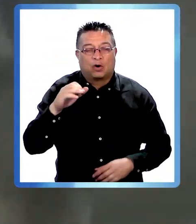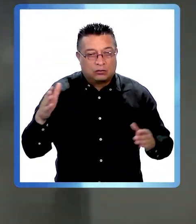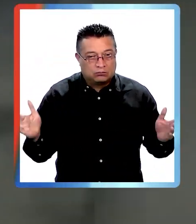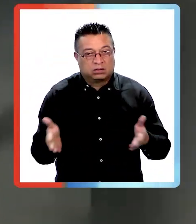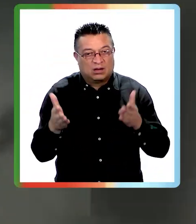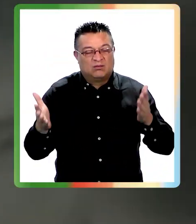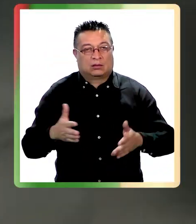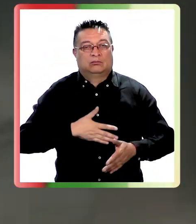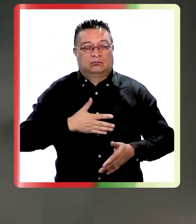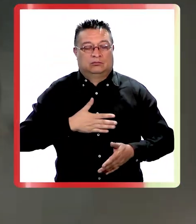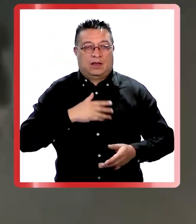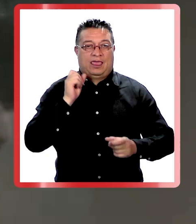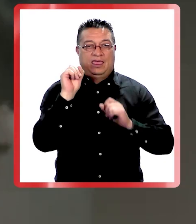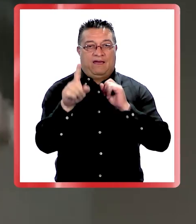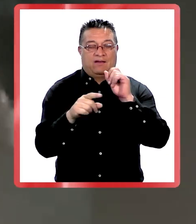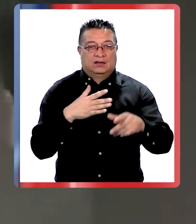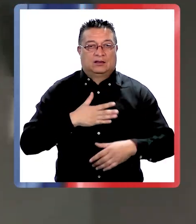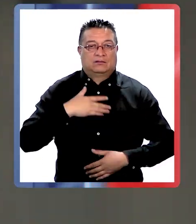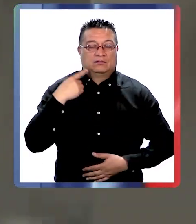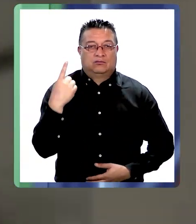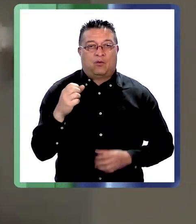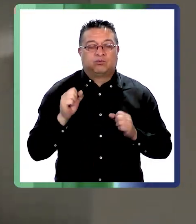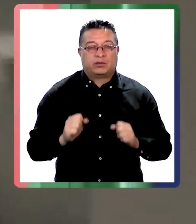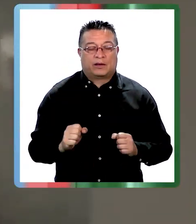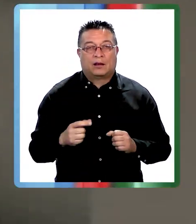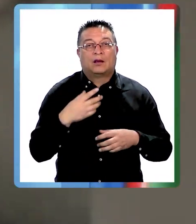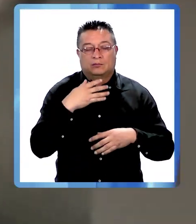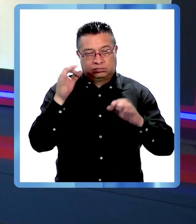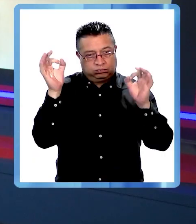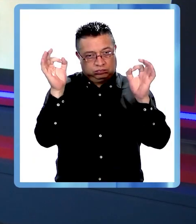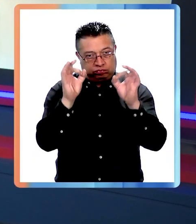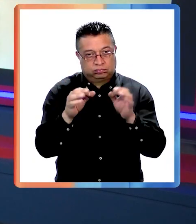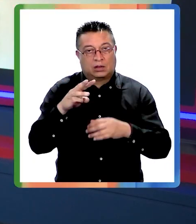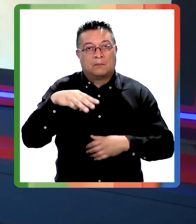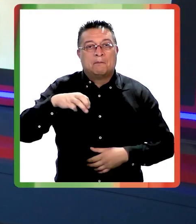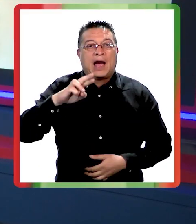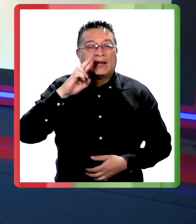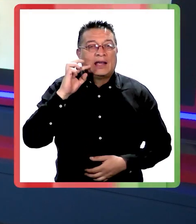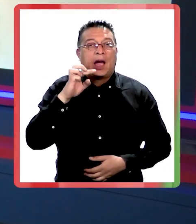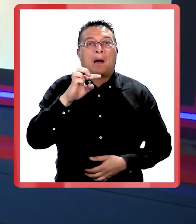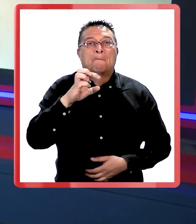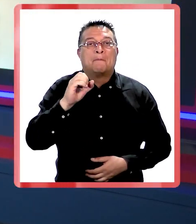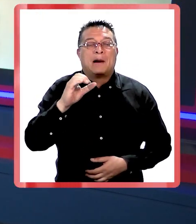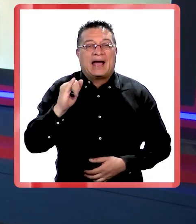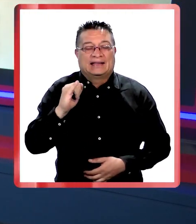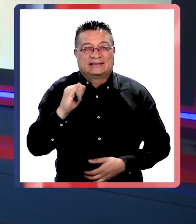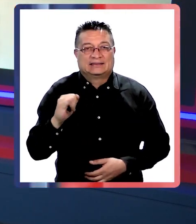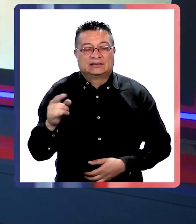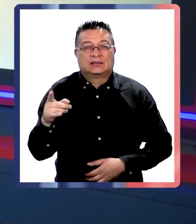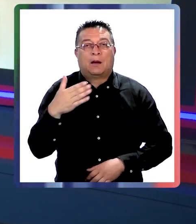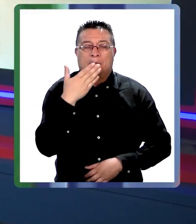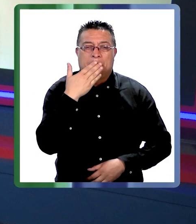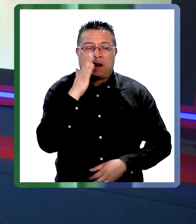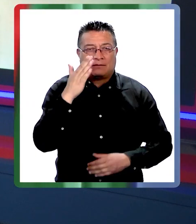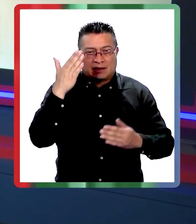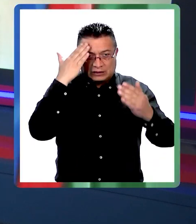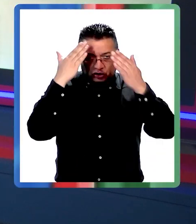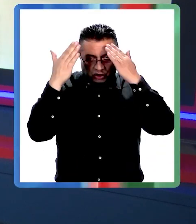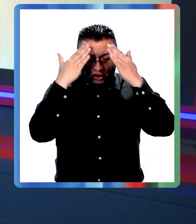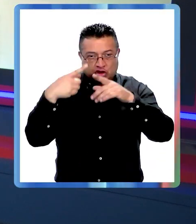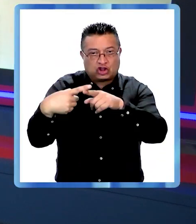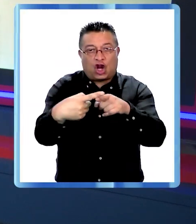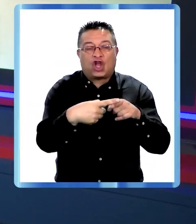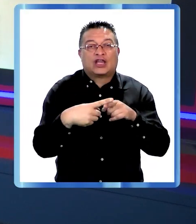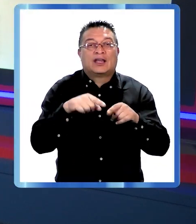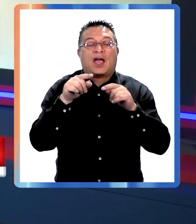el derecho a la autodefensa. Para conversar de esto en detalle estamos con María Paz Trevicock, doctora en Sociología